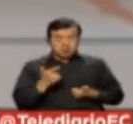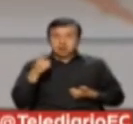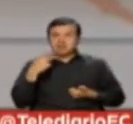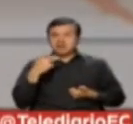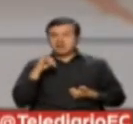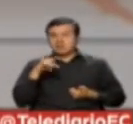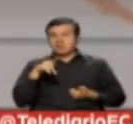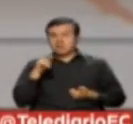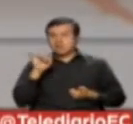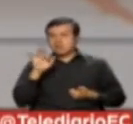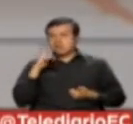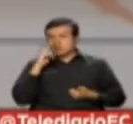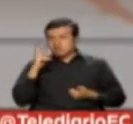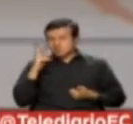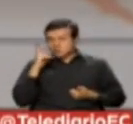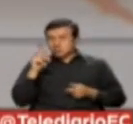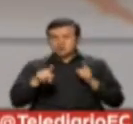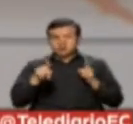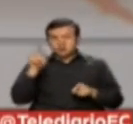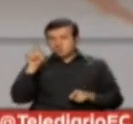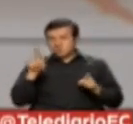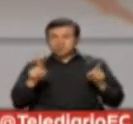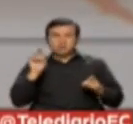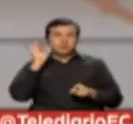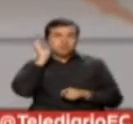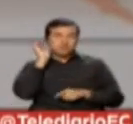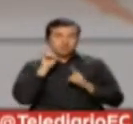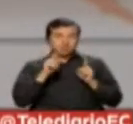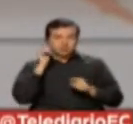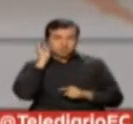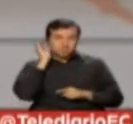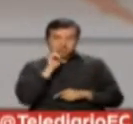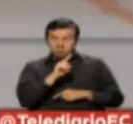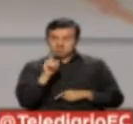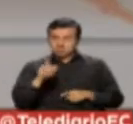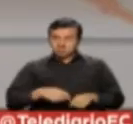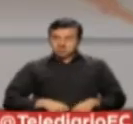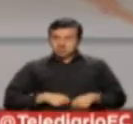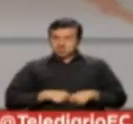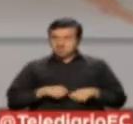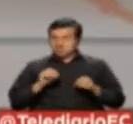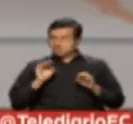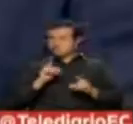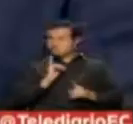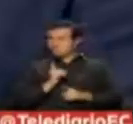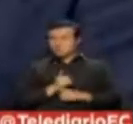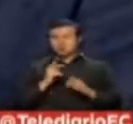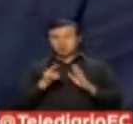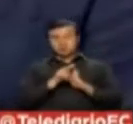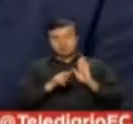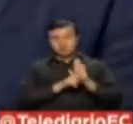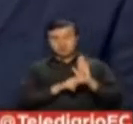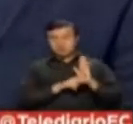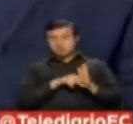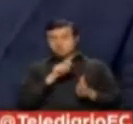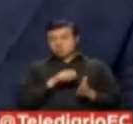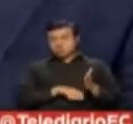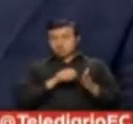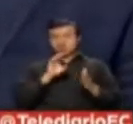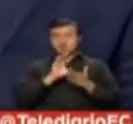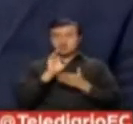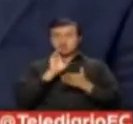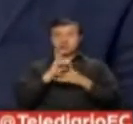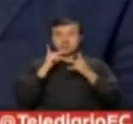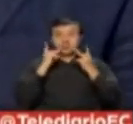inaugurando el año escolar y ahí hubo pues alguna o algunas chicas que fueron con pantalón también ahora estas normas son válidas para colegios públicos